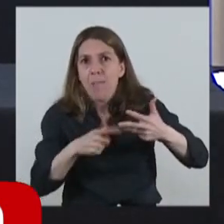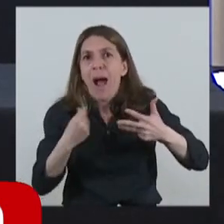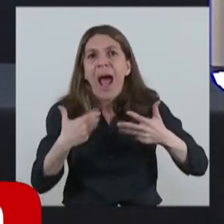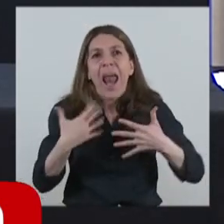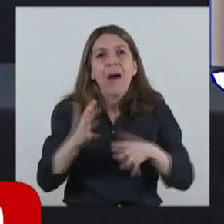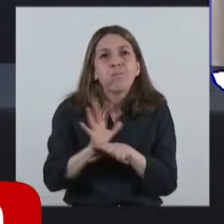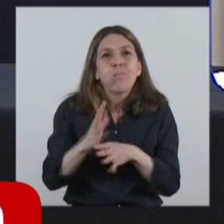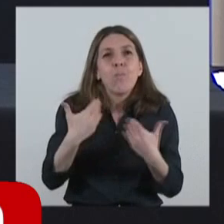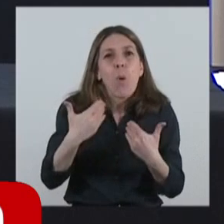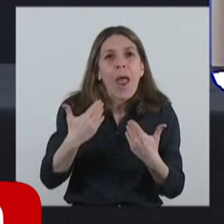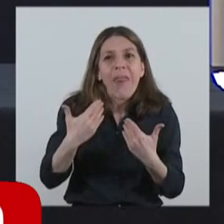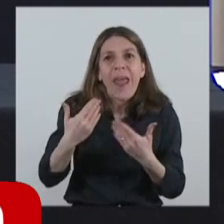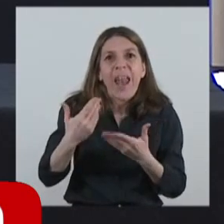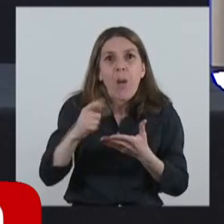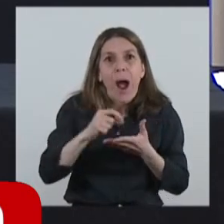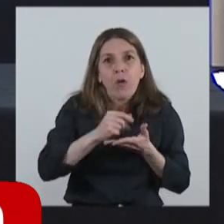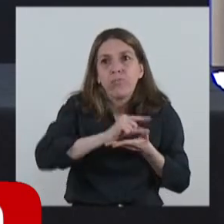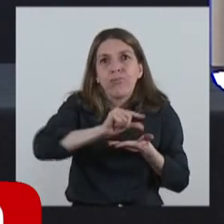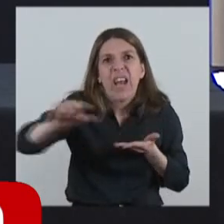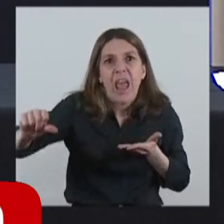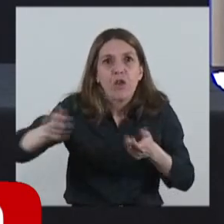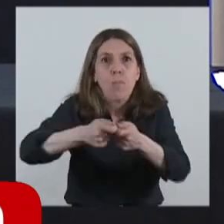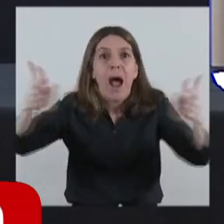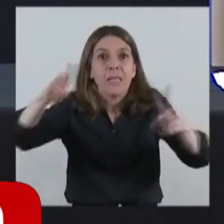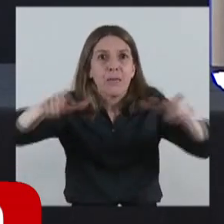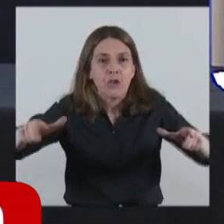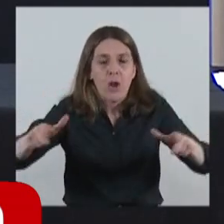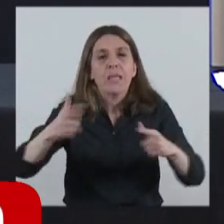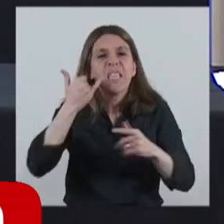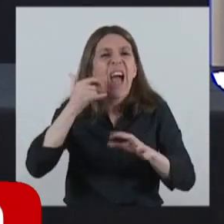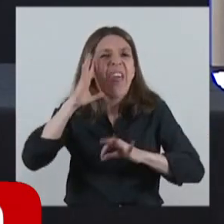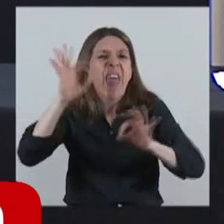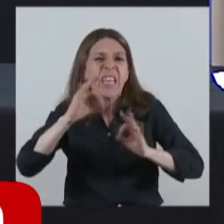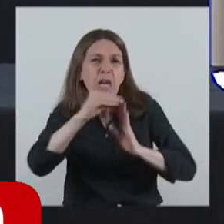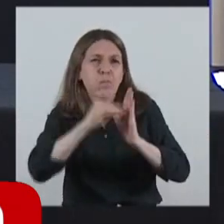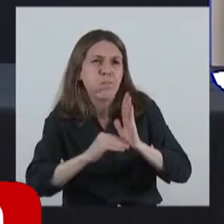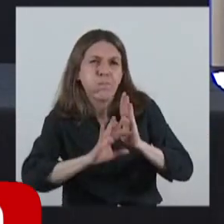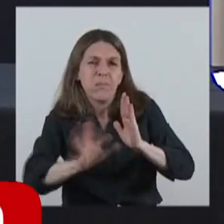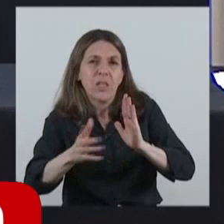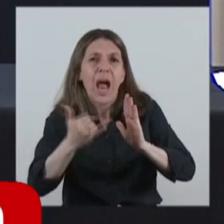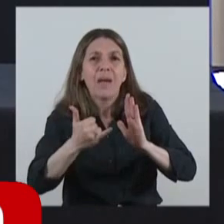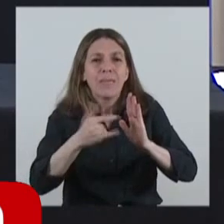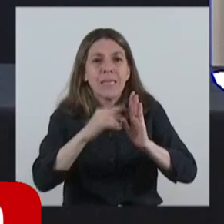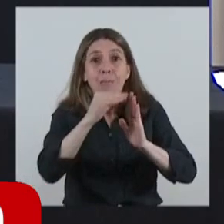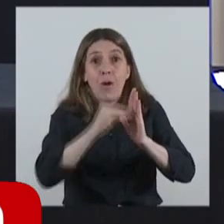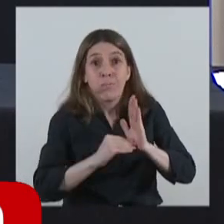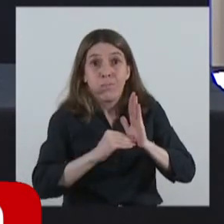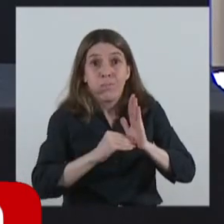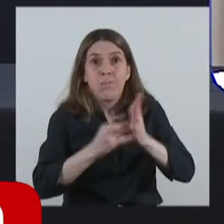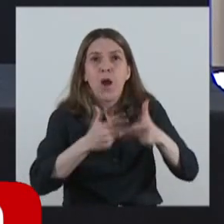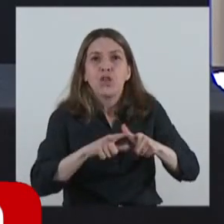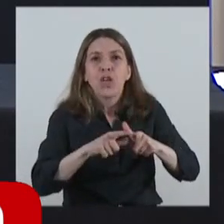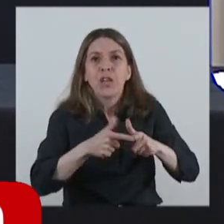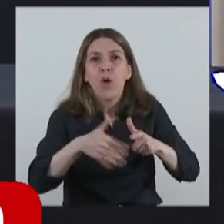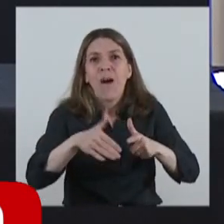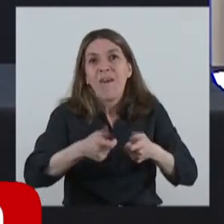fortalecer el crédito hipotecario. Estaremos comunicando ya los detalles en lo que es el articulado del proyecto de ley